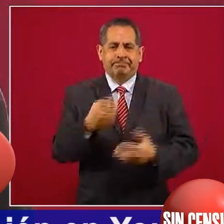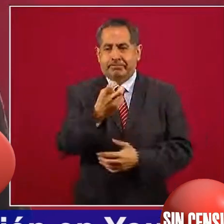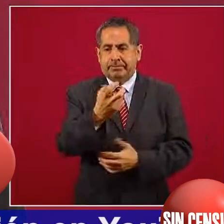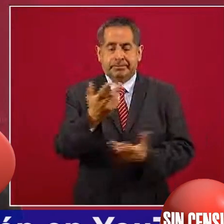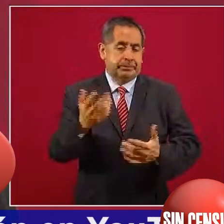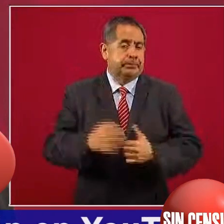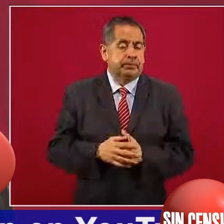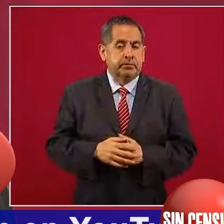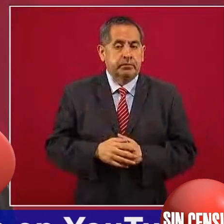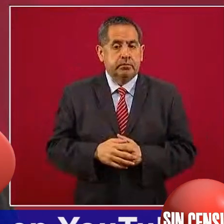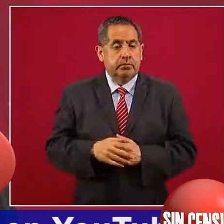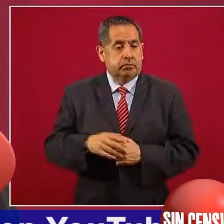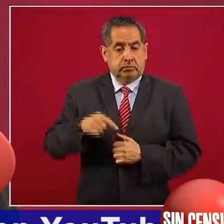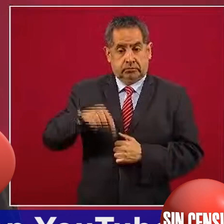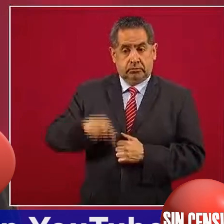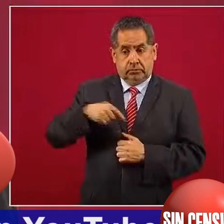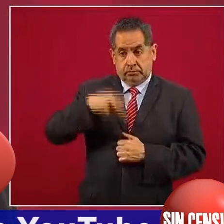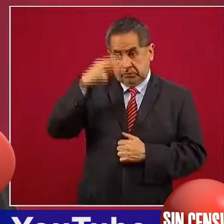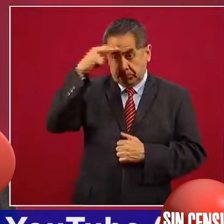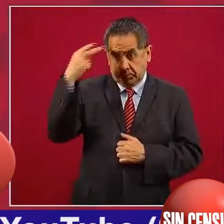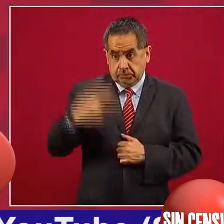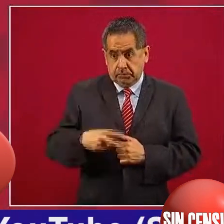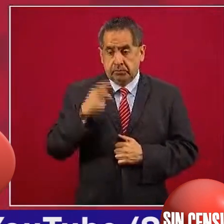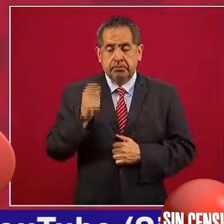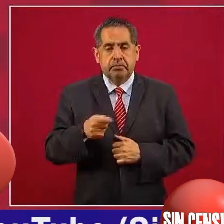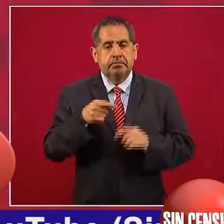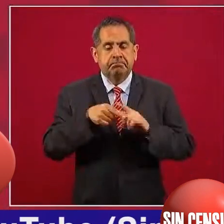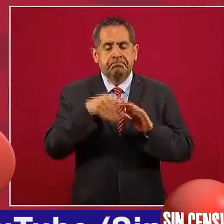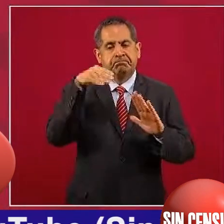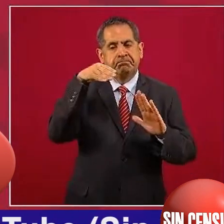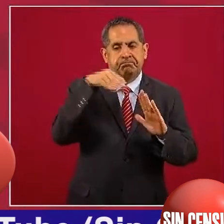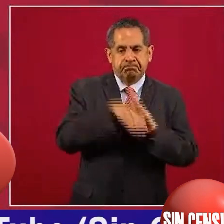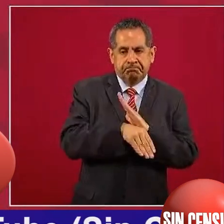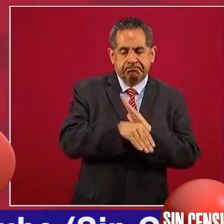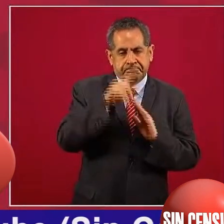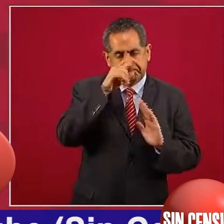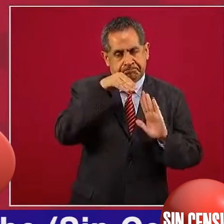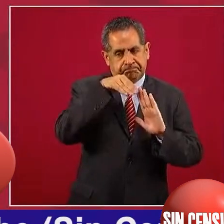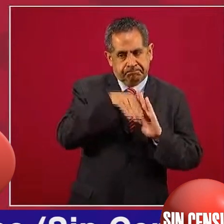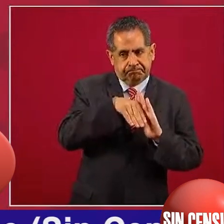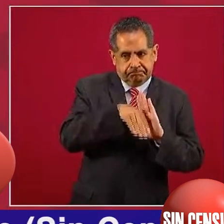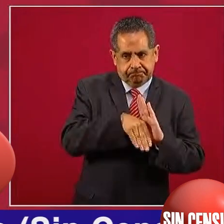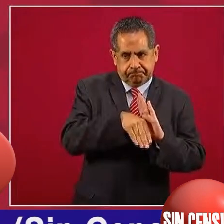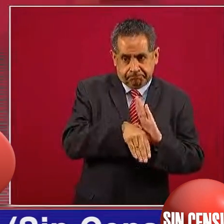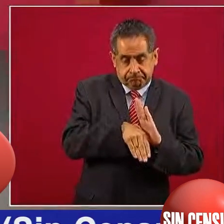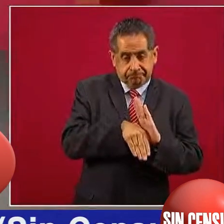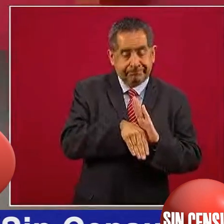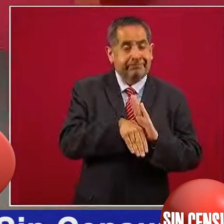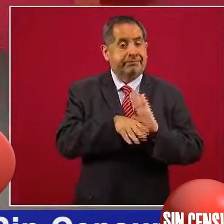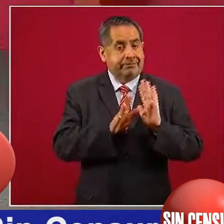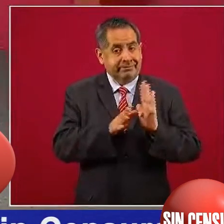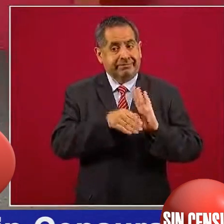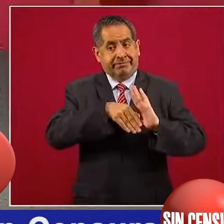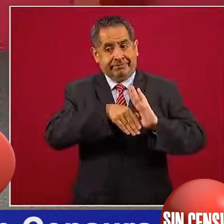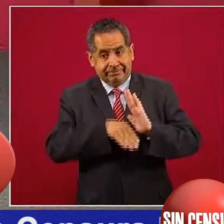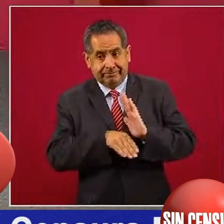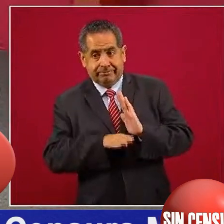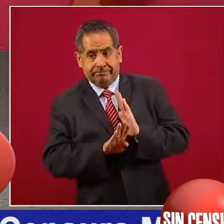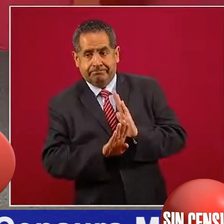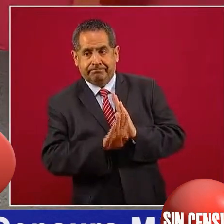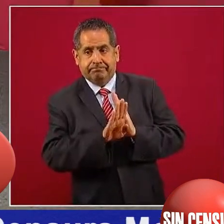Entonces, en el caso nuestro es que caímos y ya estamos